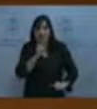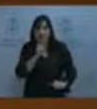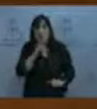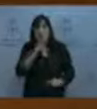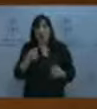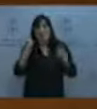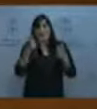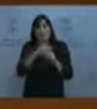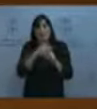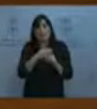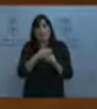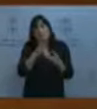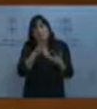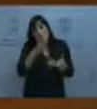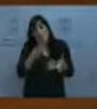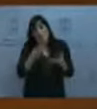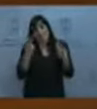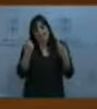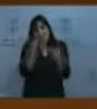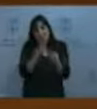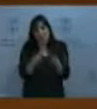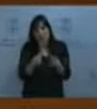parada biológica, el País Vasco